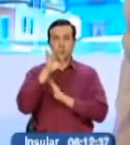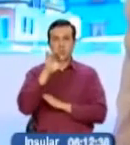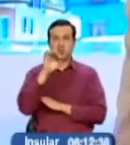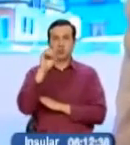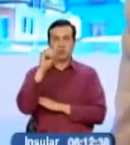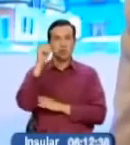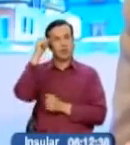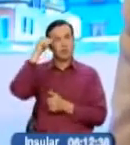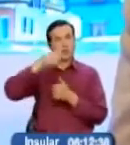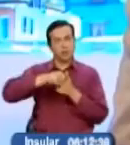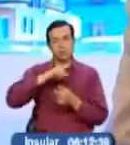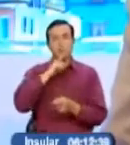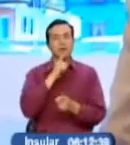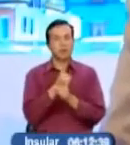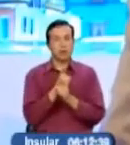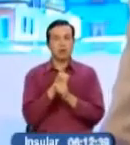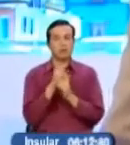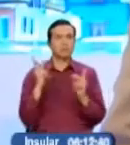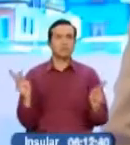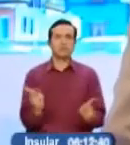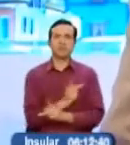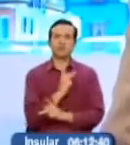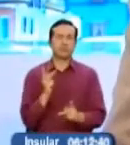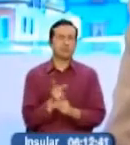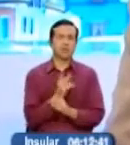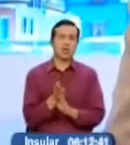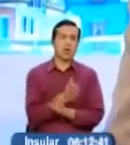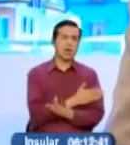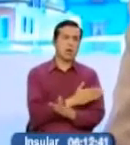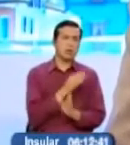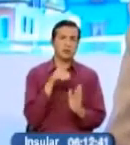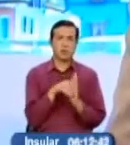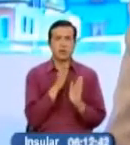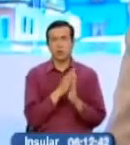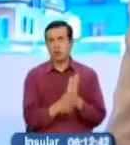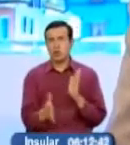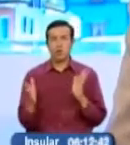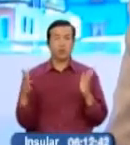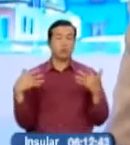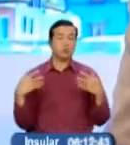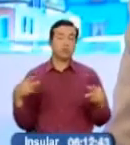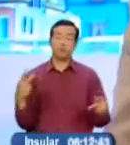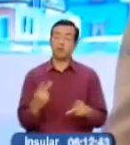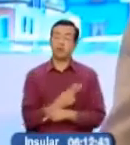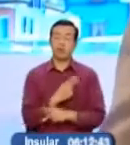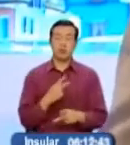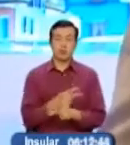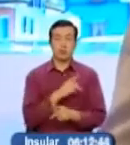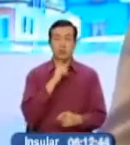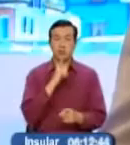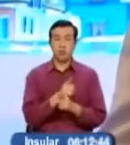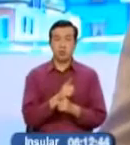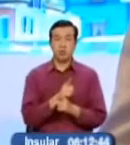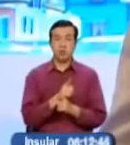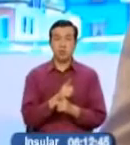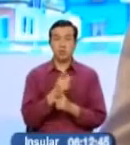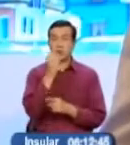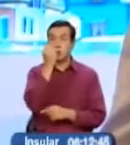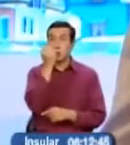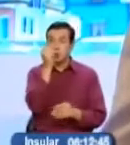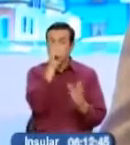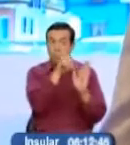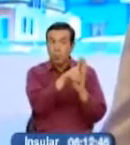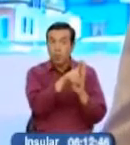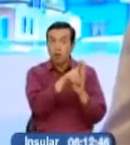recordamos lo que significó esos años terribles antes y después de la dolarización. Unas corridas espantosas. En las cuales ni de broma ponías los